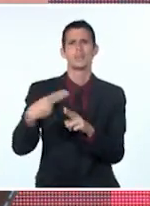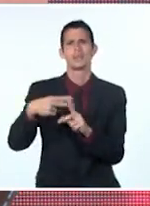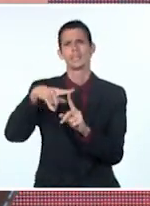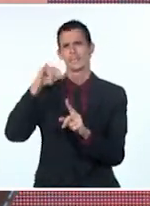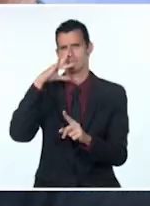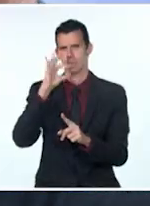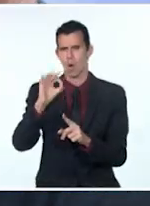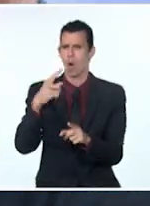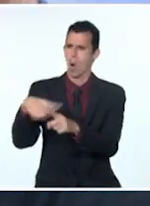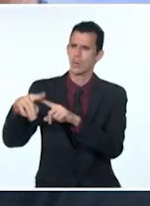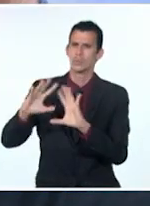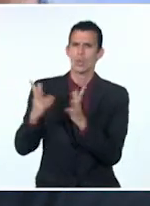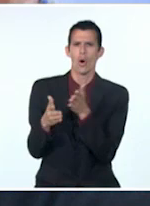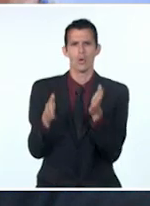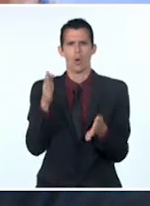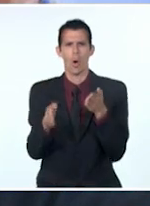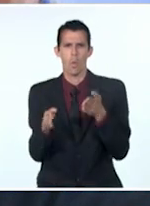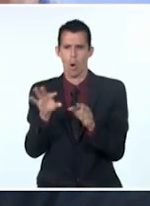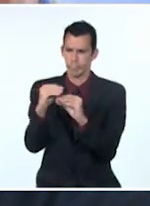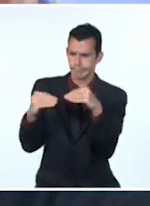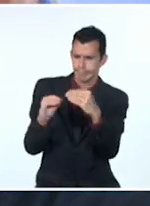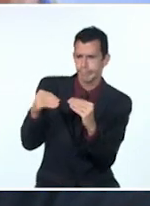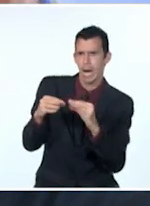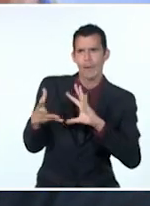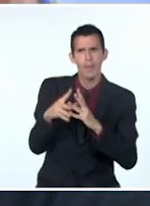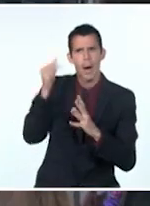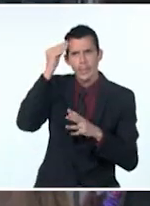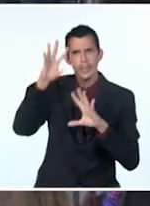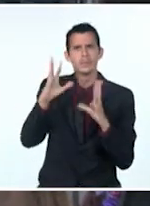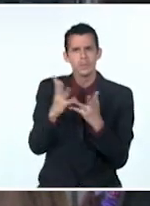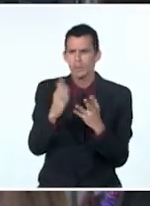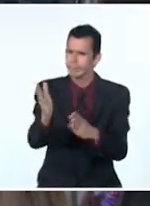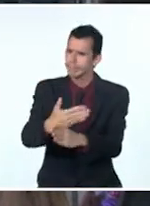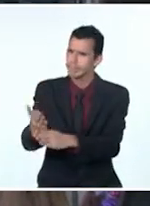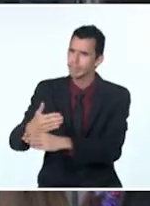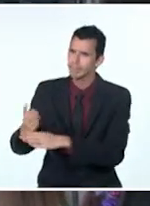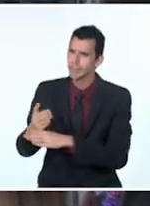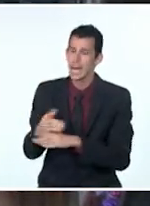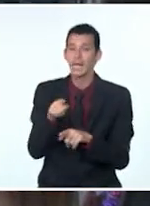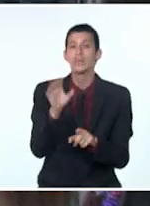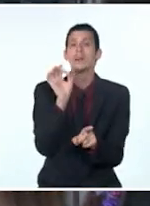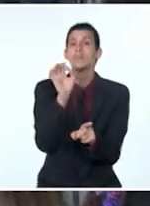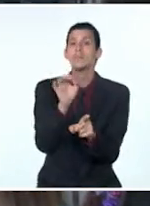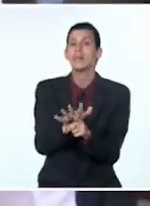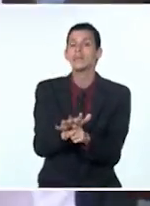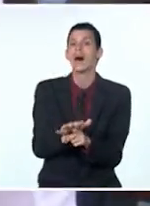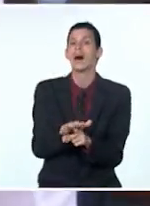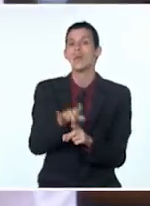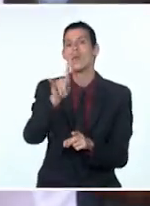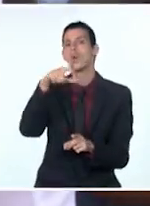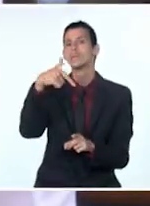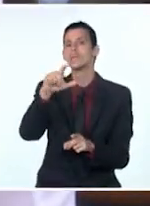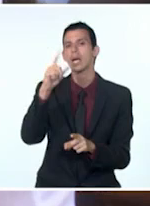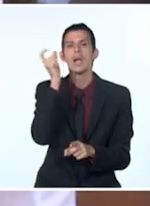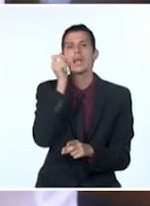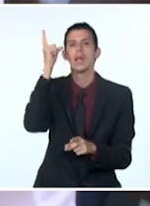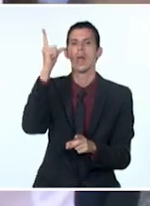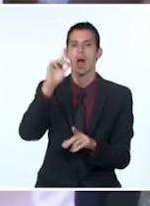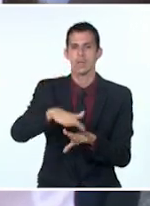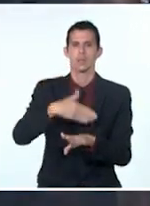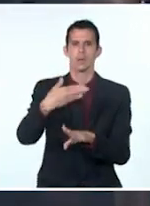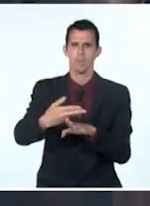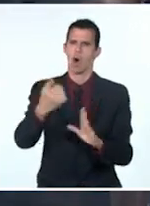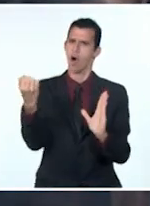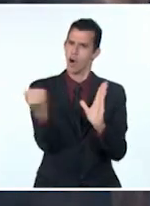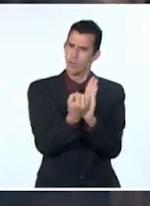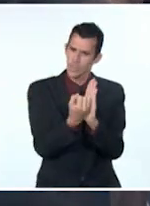de la robótica. Nacieron como un programa de la Unión de Jóvenes Comunistas, se institucionalizaron y hoy son herramientas esenciales